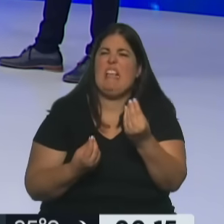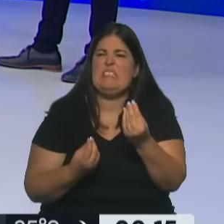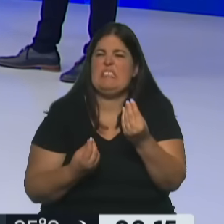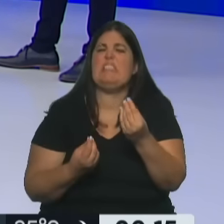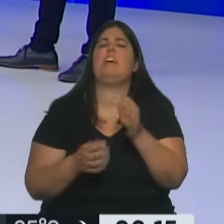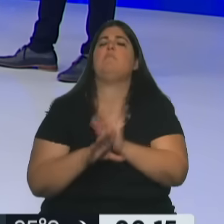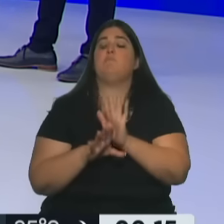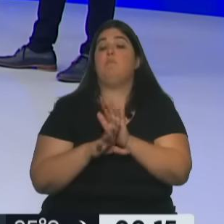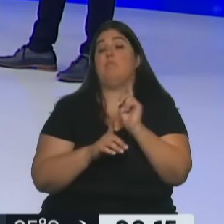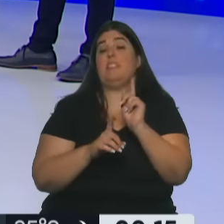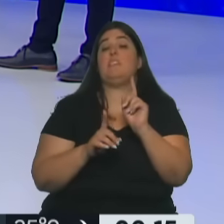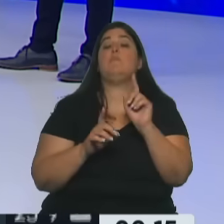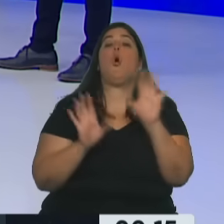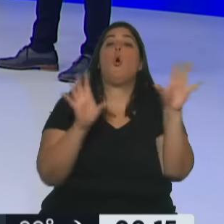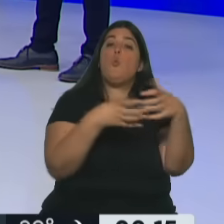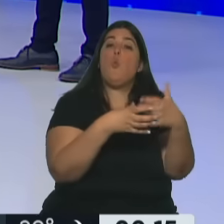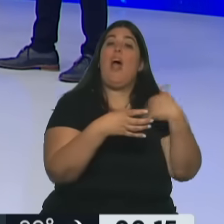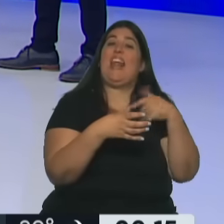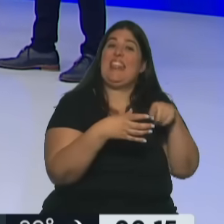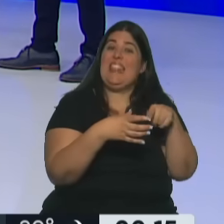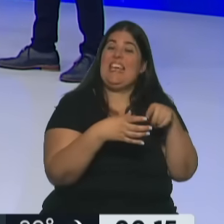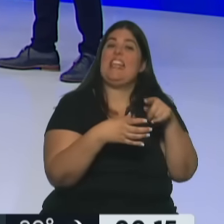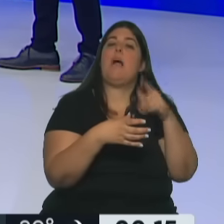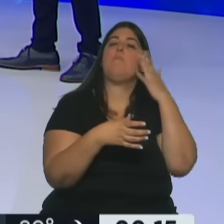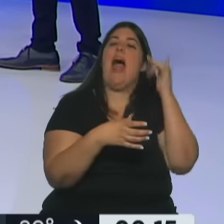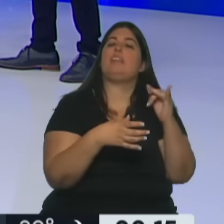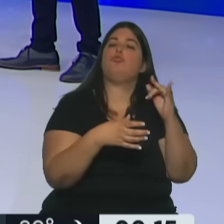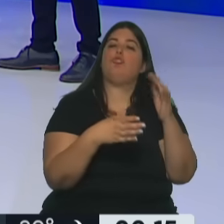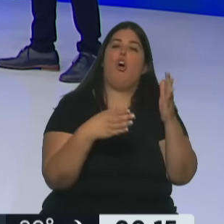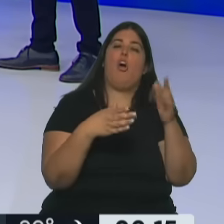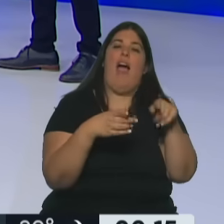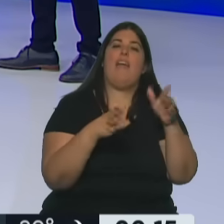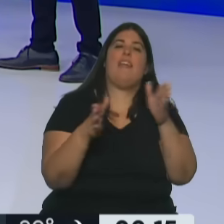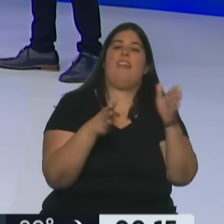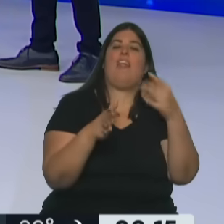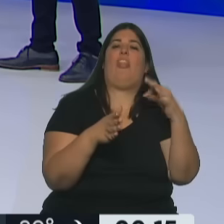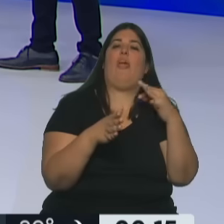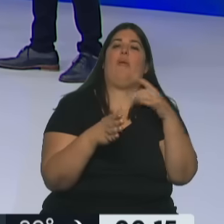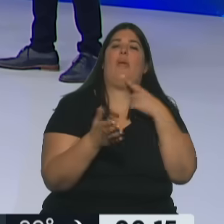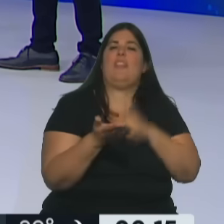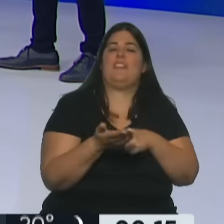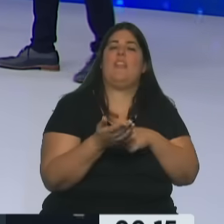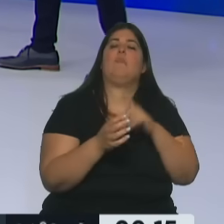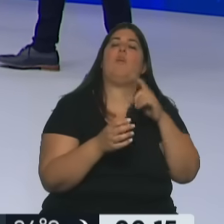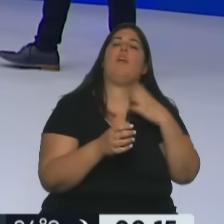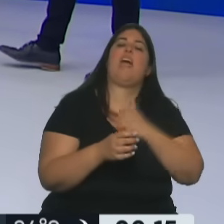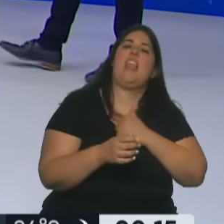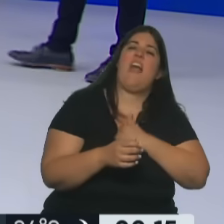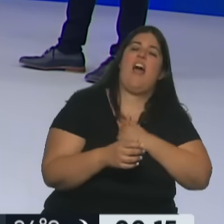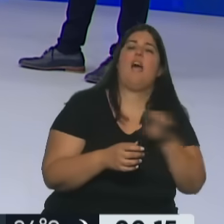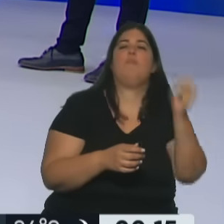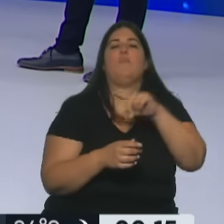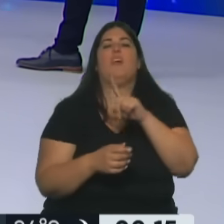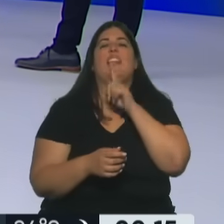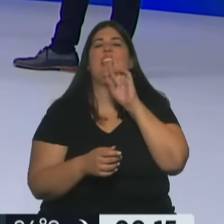deben definir en el grupo de la Argentina, previo en el mes de marzo, dos seleccionados de CONCACAF, Canadá y Trinidad y Tobago.